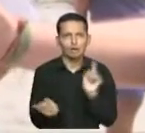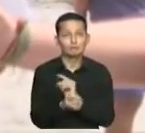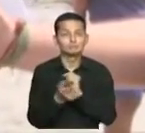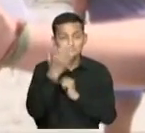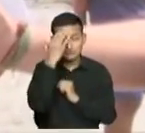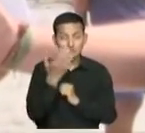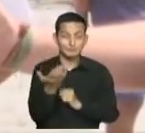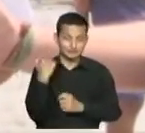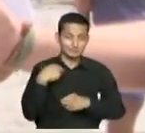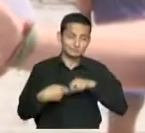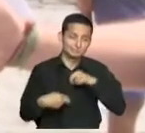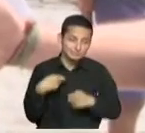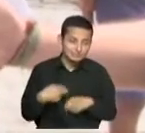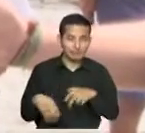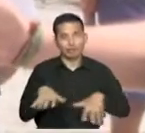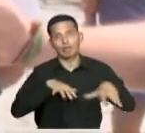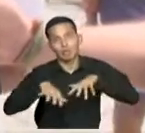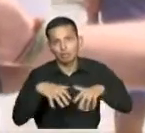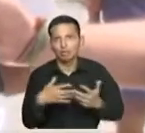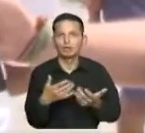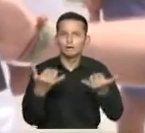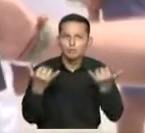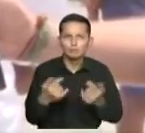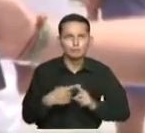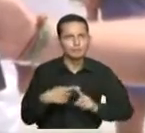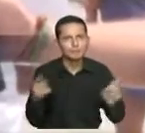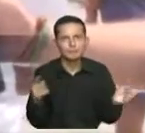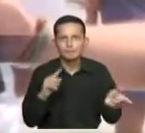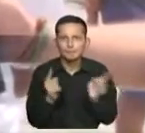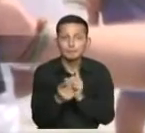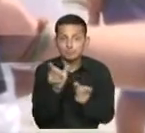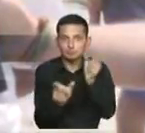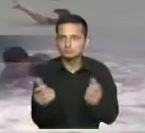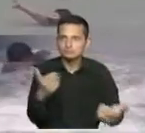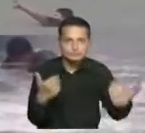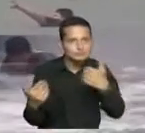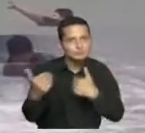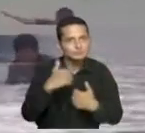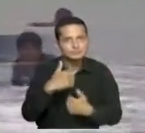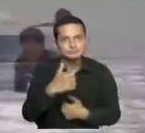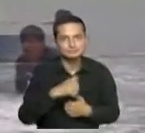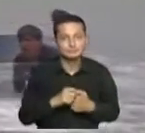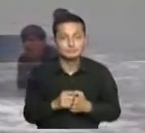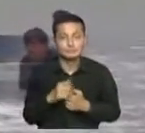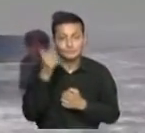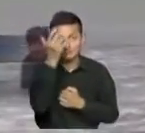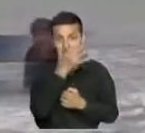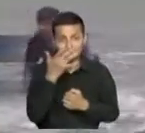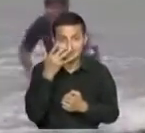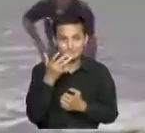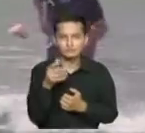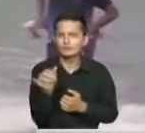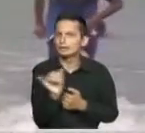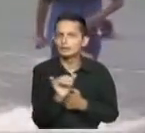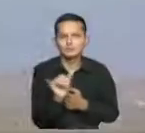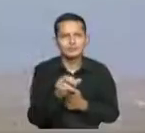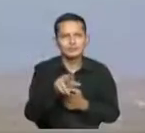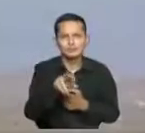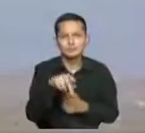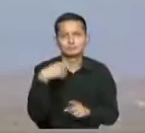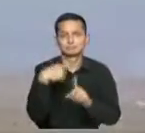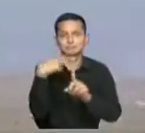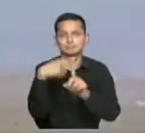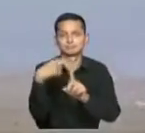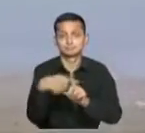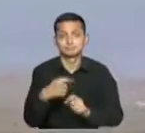a los últimos acontecimientos que ha pasado. Veo que ya está comenzando a llegar gentecita. En Esmeraldas, el panorama también fue